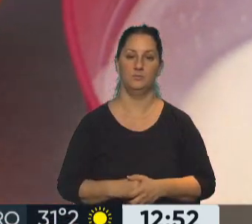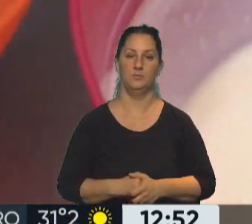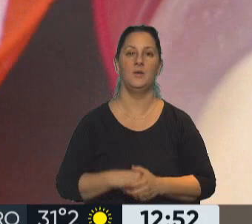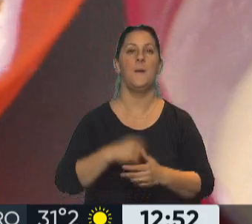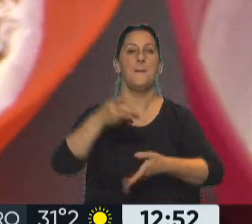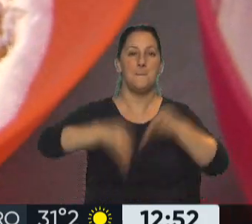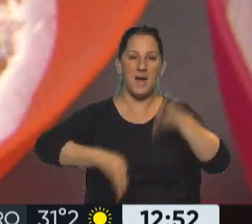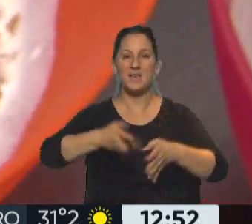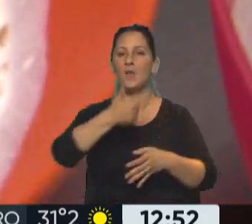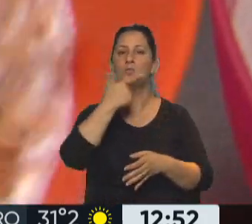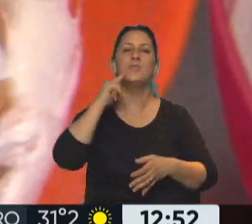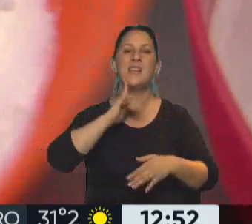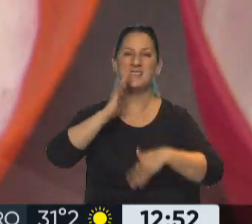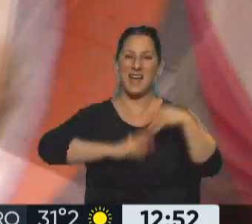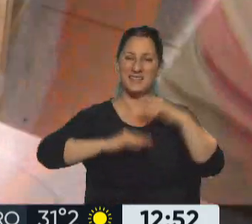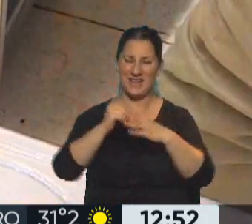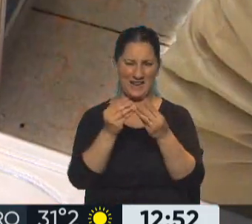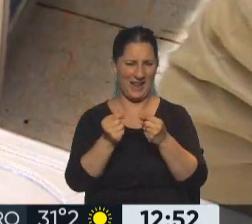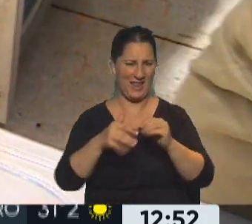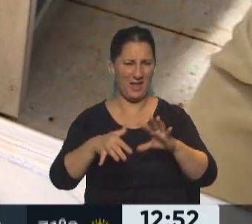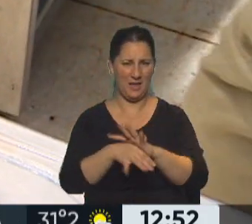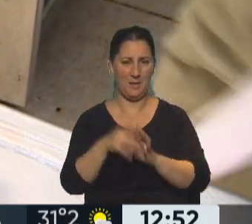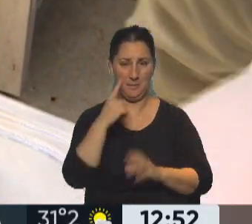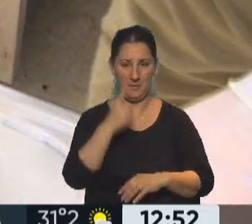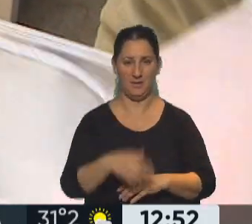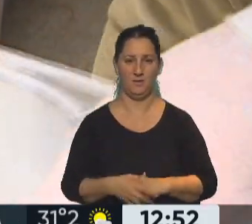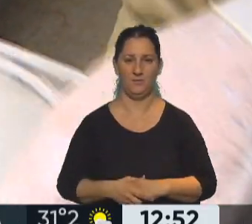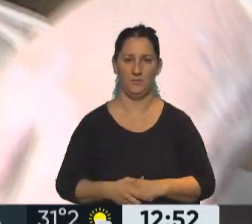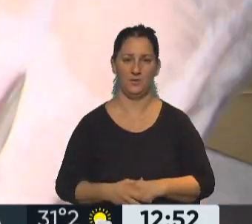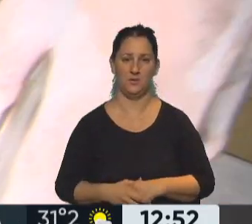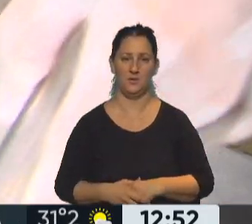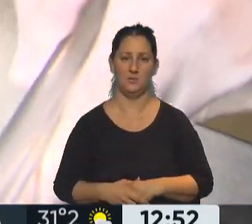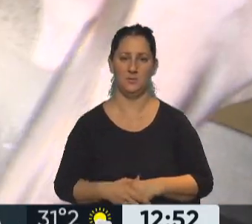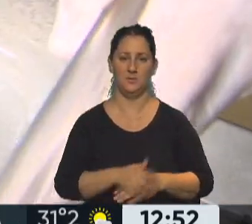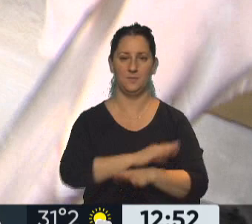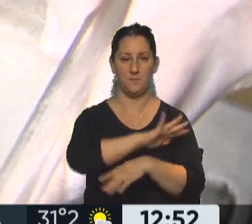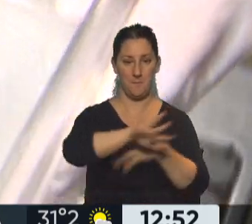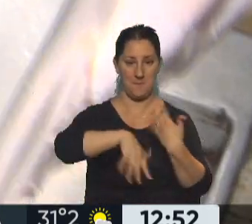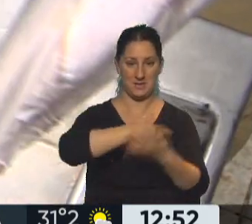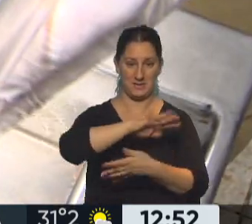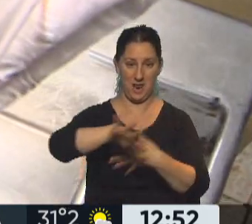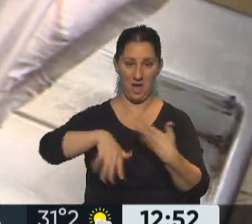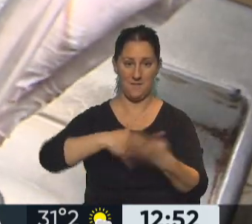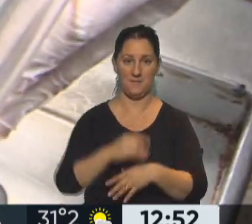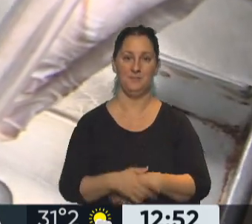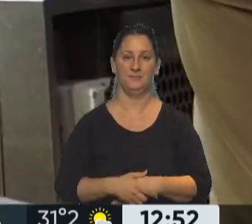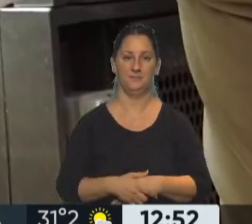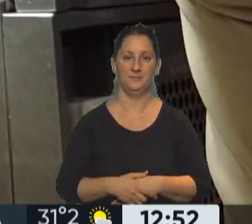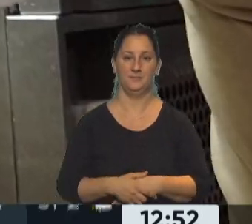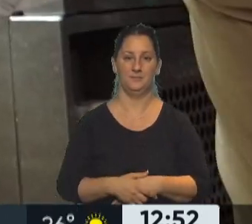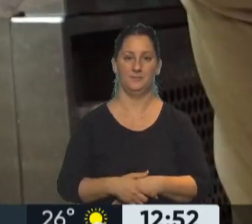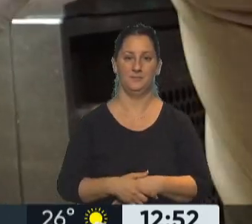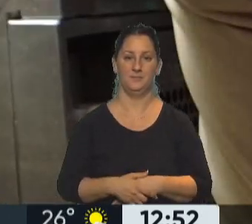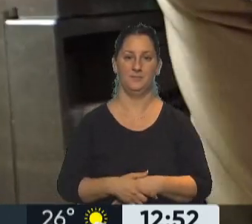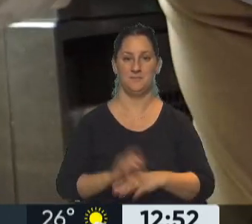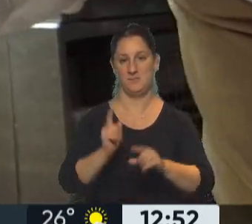de leche artesanal de una calidad impresionante, ahí lo podemos ver, se mezcla con lo que habíamos